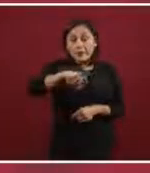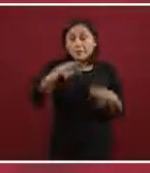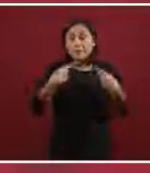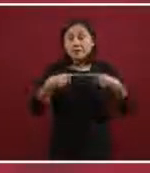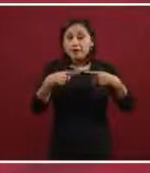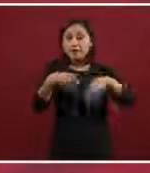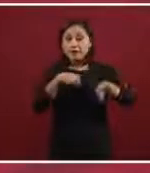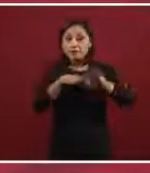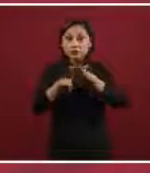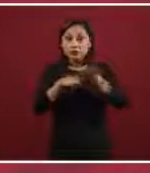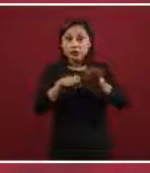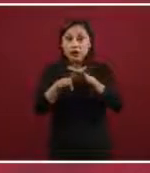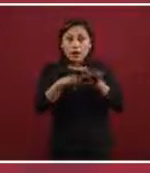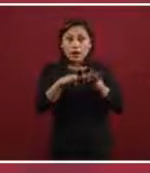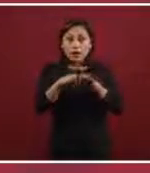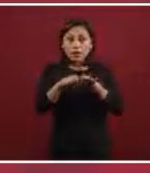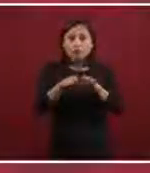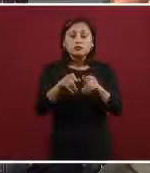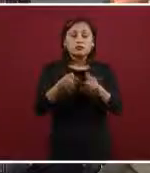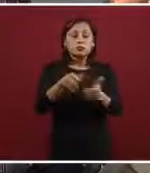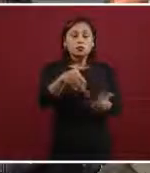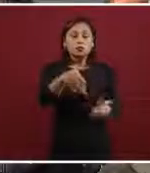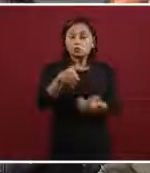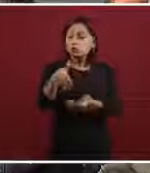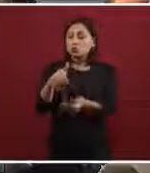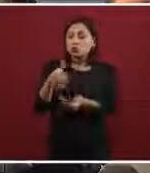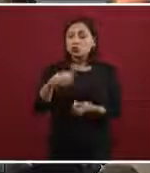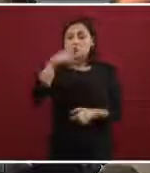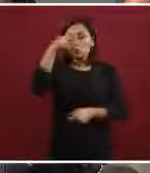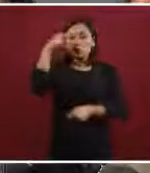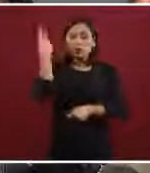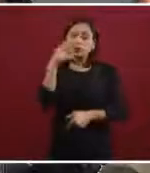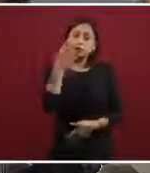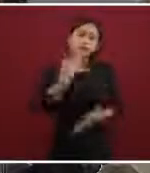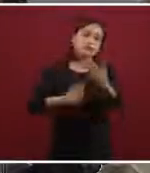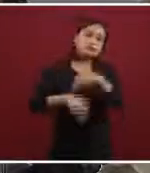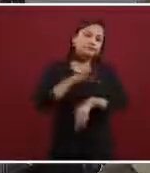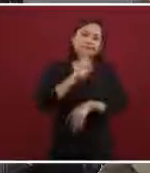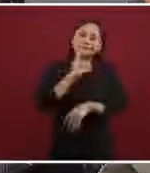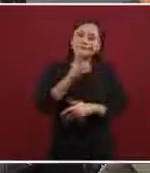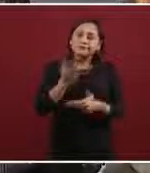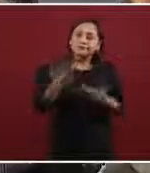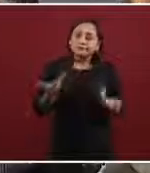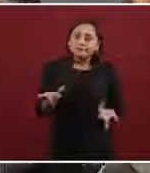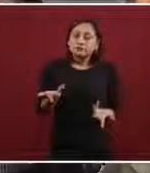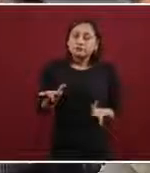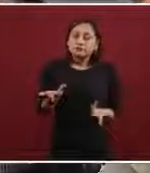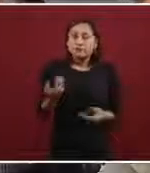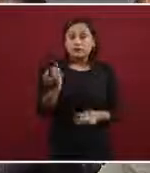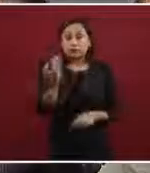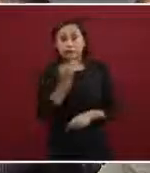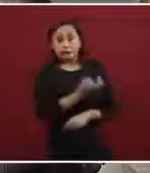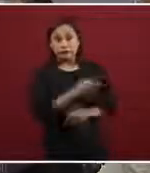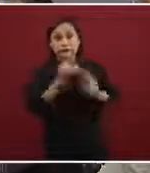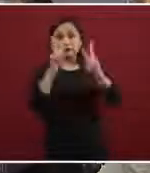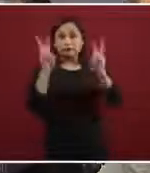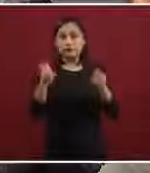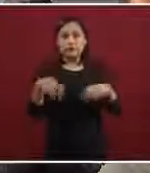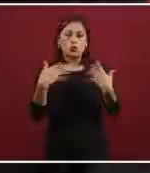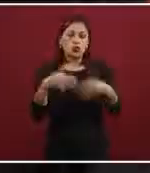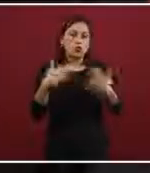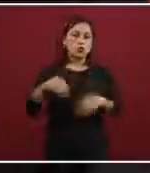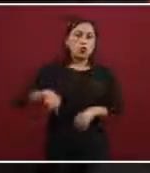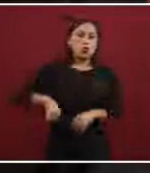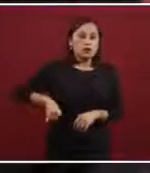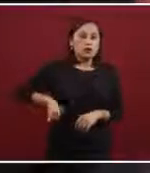el país sale adelante entonces este es un tema interesante a tratar porque luego